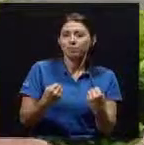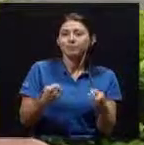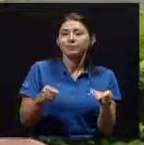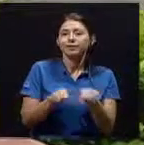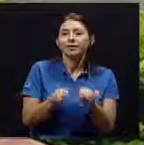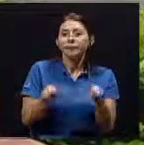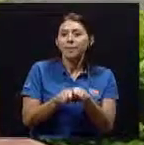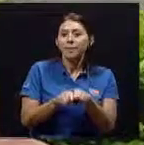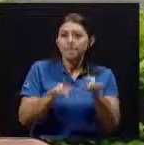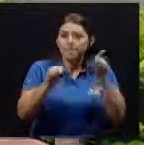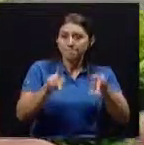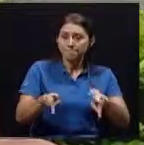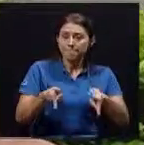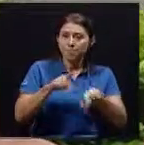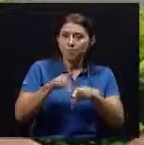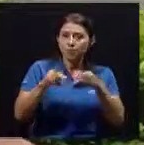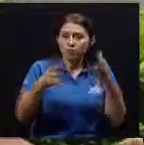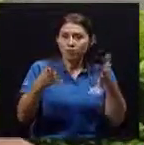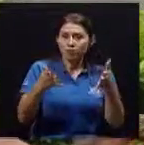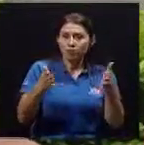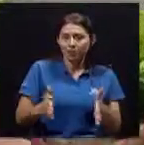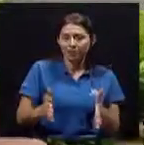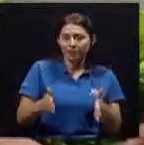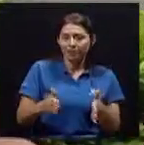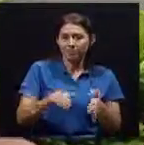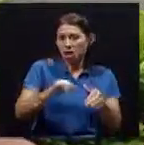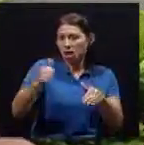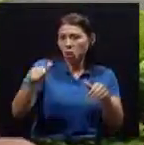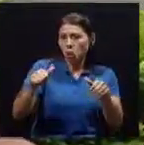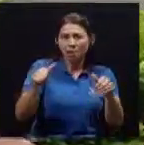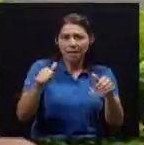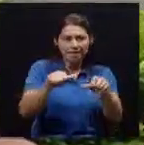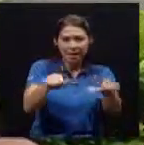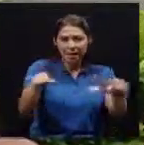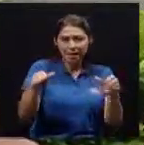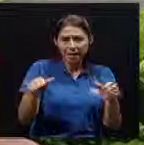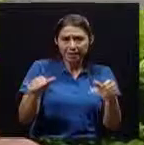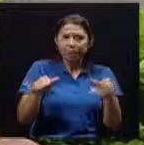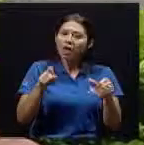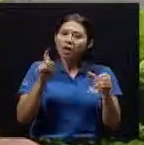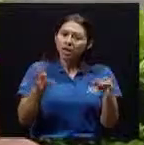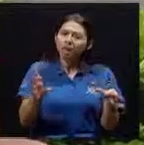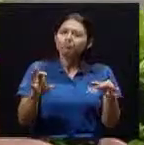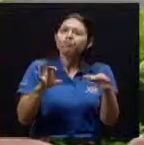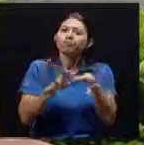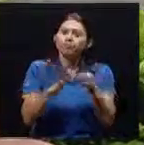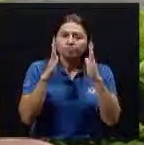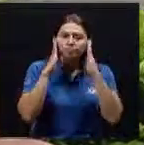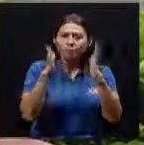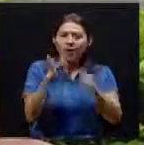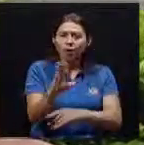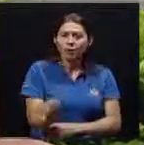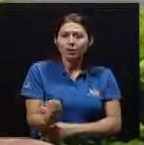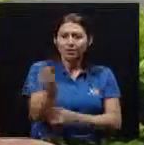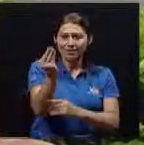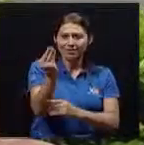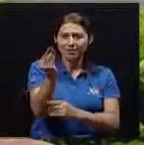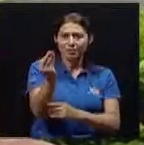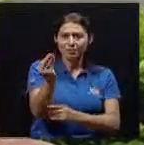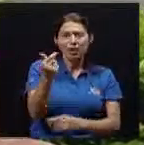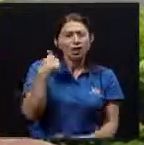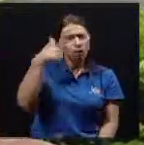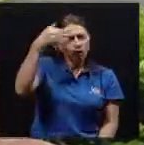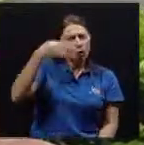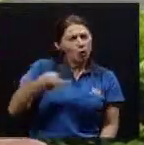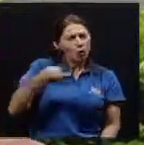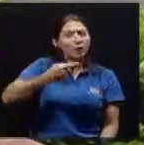también profesionales en otras áreas que tienen que ver con la intervención en lo que es la adolescencia, creo que nos falta, podemos decir, dentro